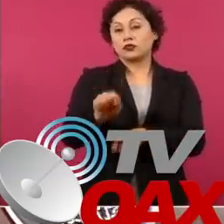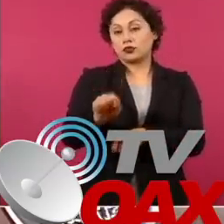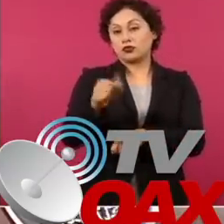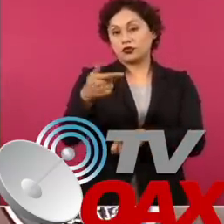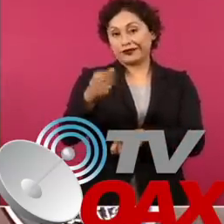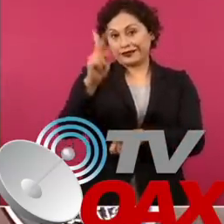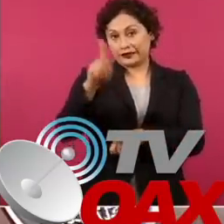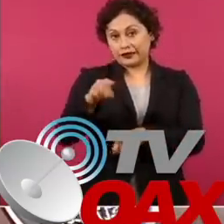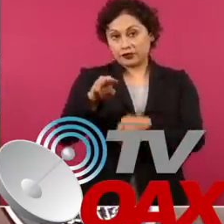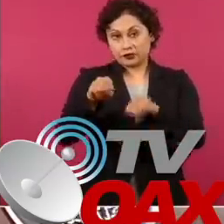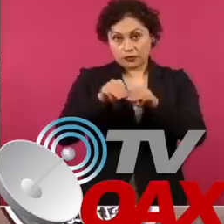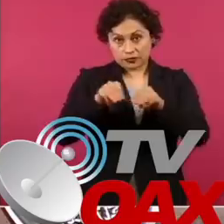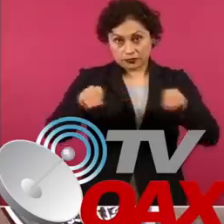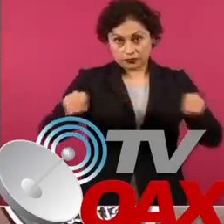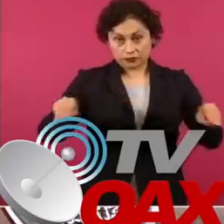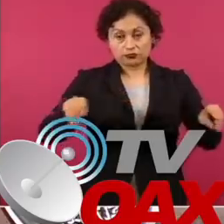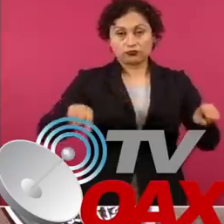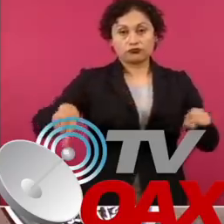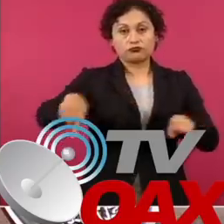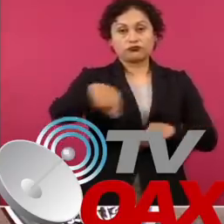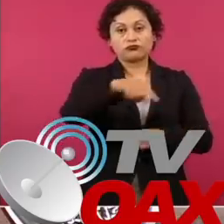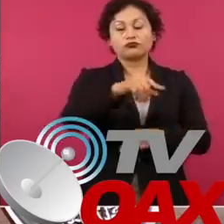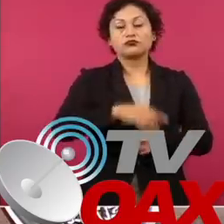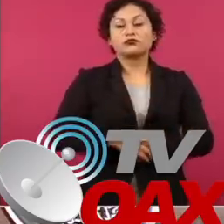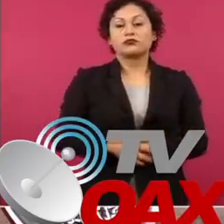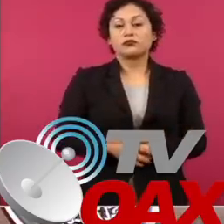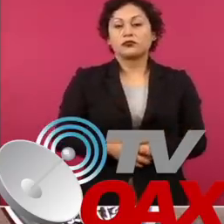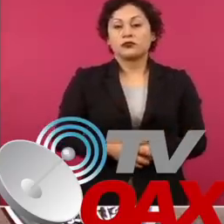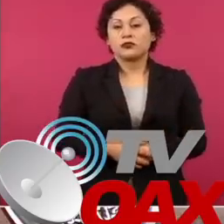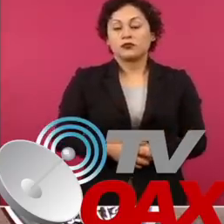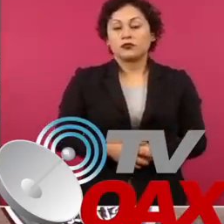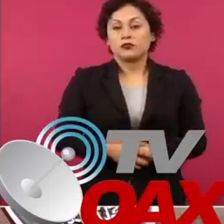16.7 kilómetros de longitud, están